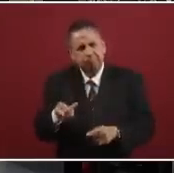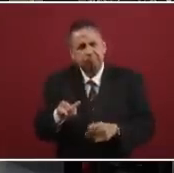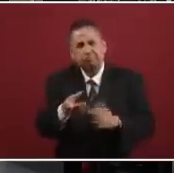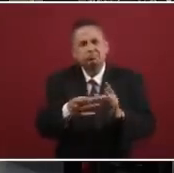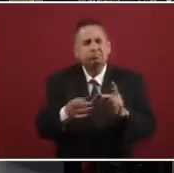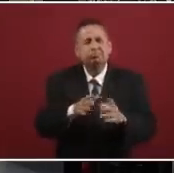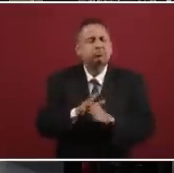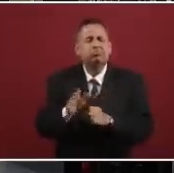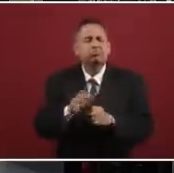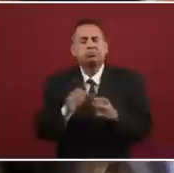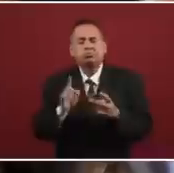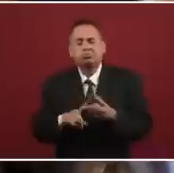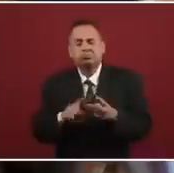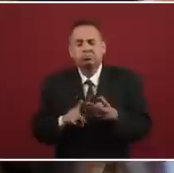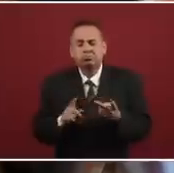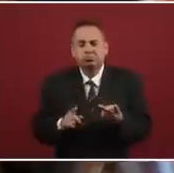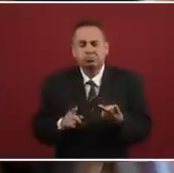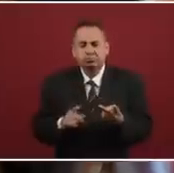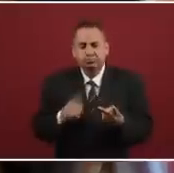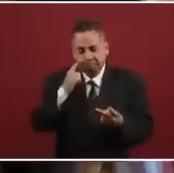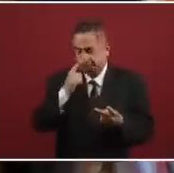¿qué factor le decidió